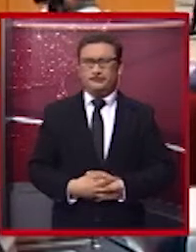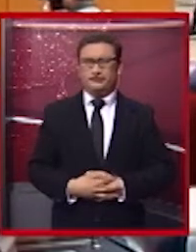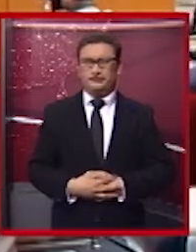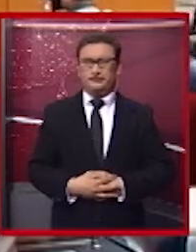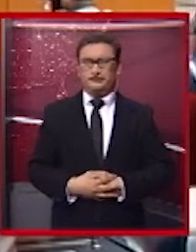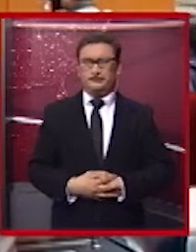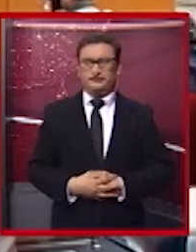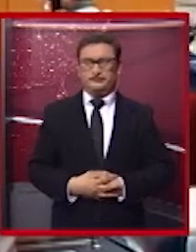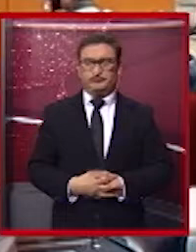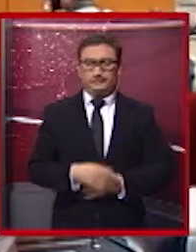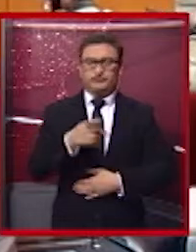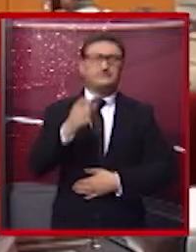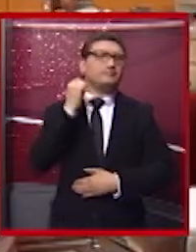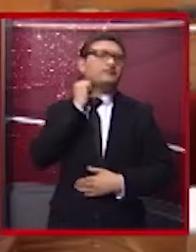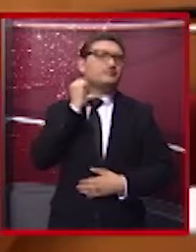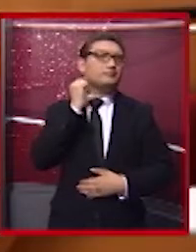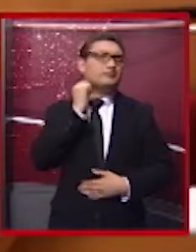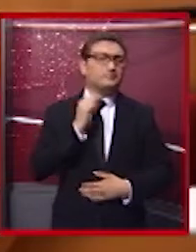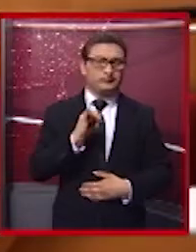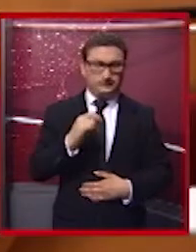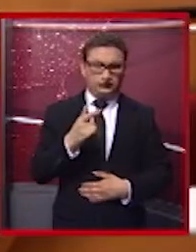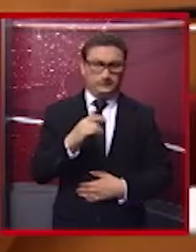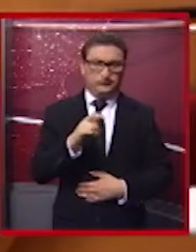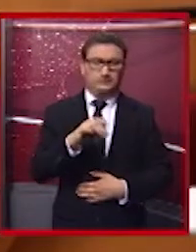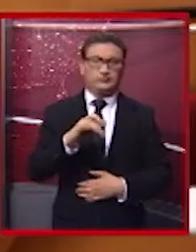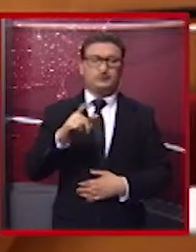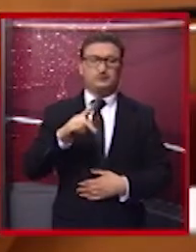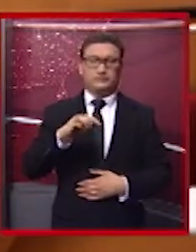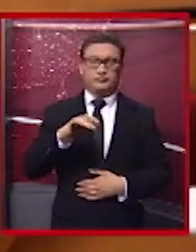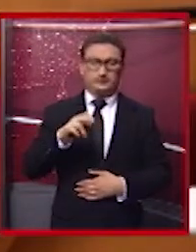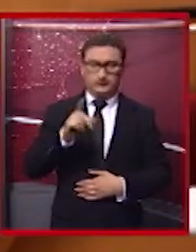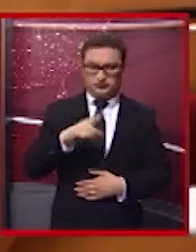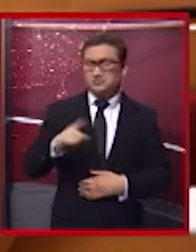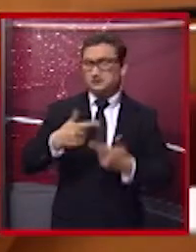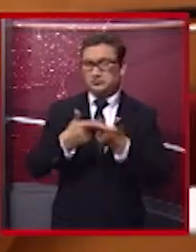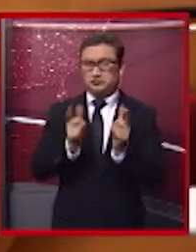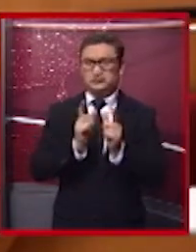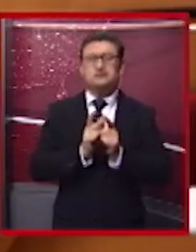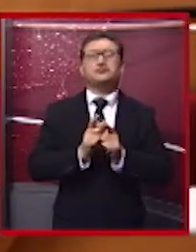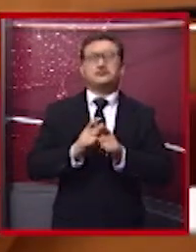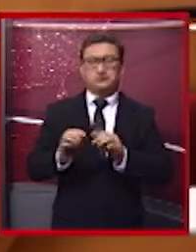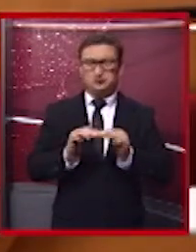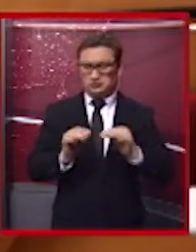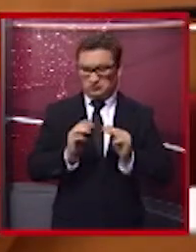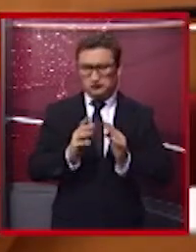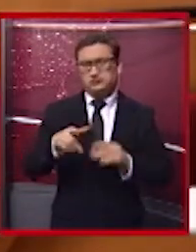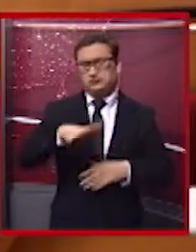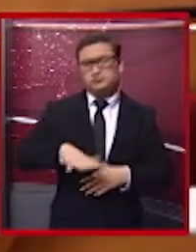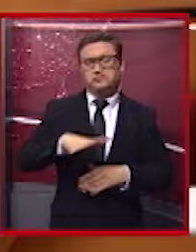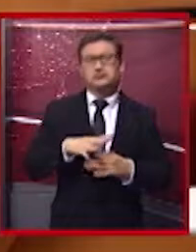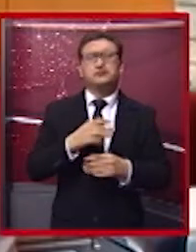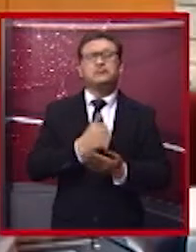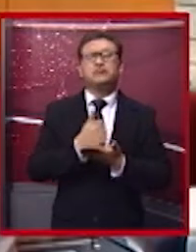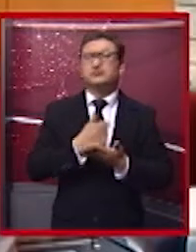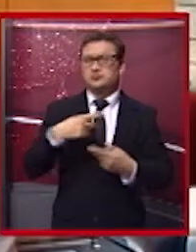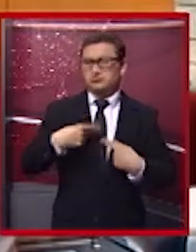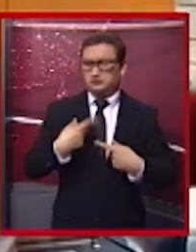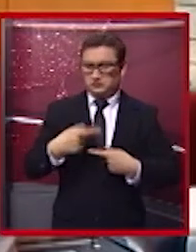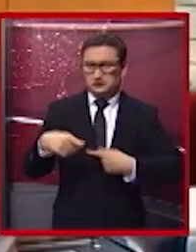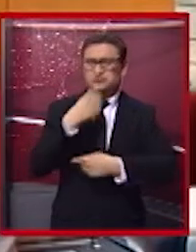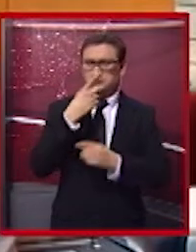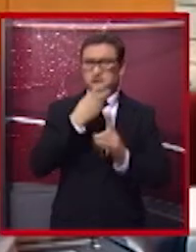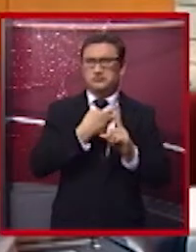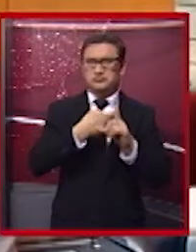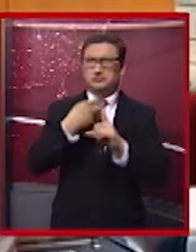su oportunidad, la senadora Indira Kempis Martínez, del Grupo Parlamentario de Movimiento Ciudadano, criticó la indolencia